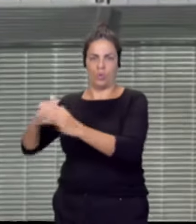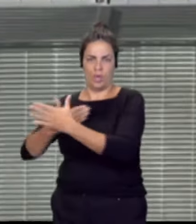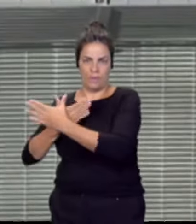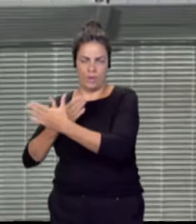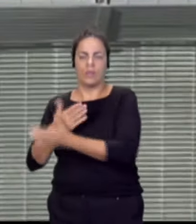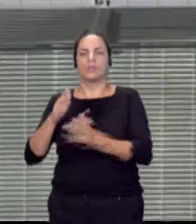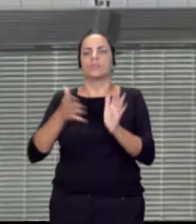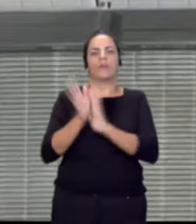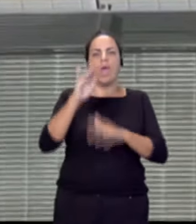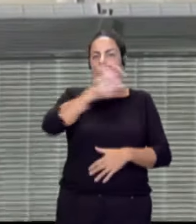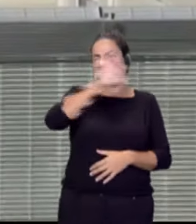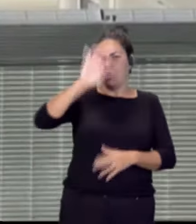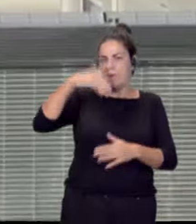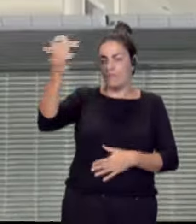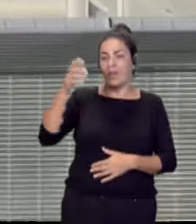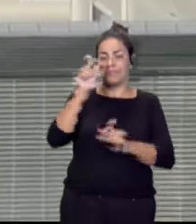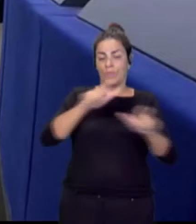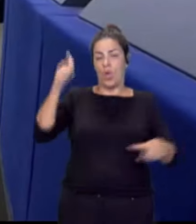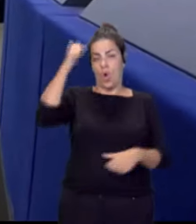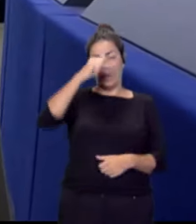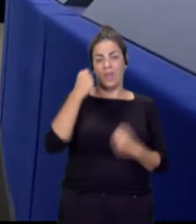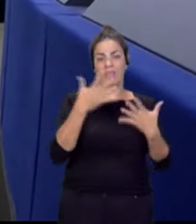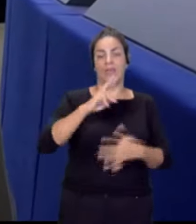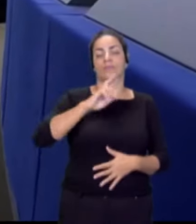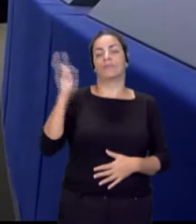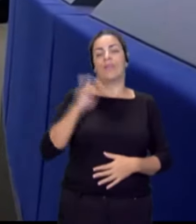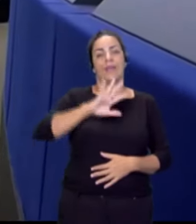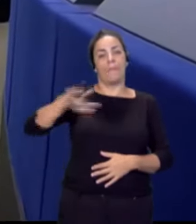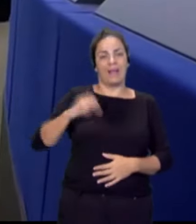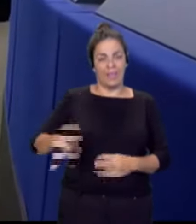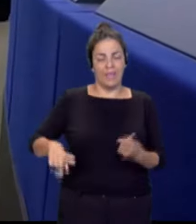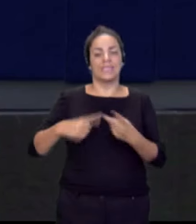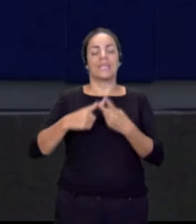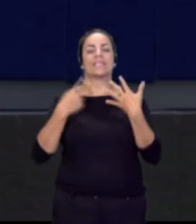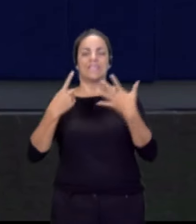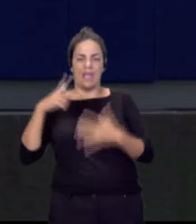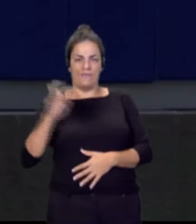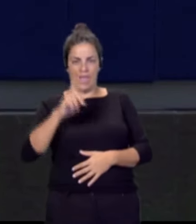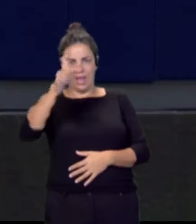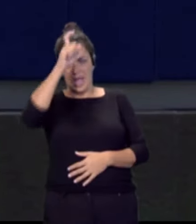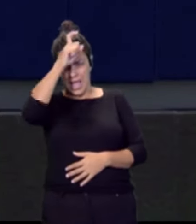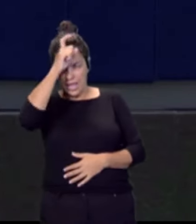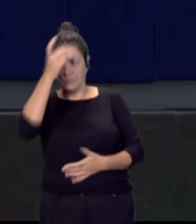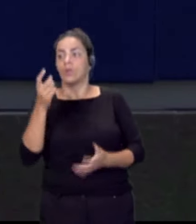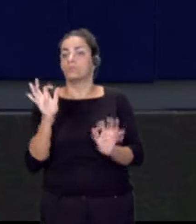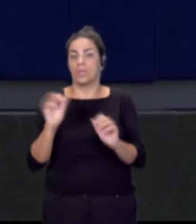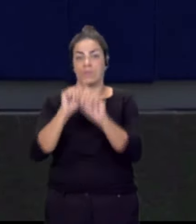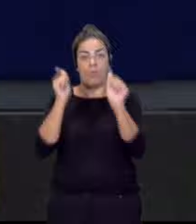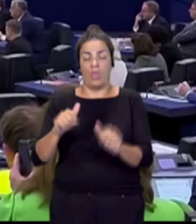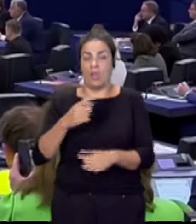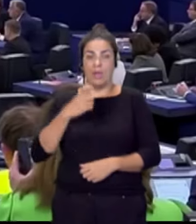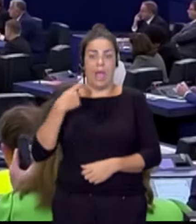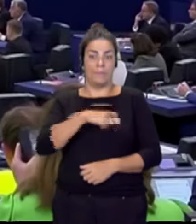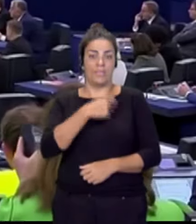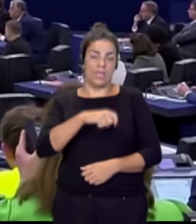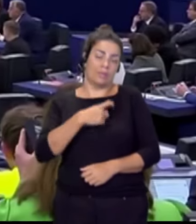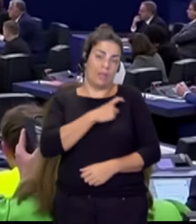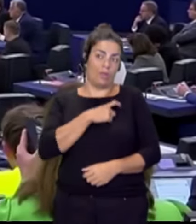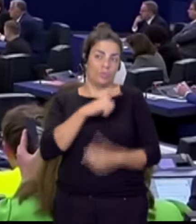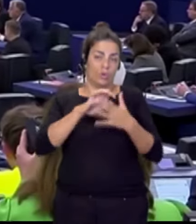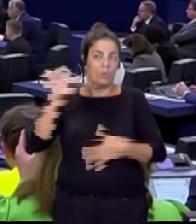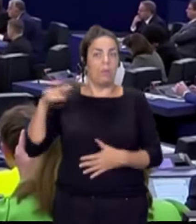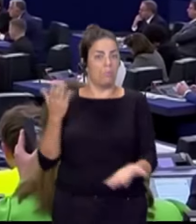10 hombres procedentes de Bangladesh y 6 procedentes de Egipto. Es el modelo de gestión que propone la presidenta de la Unión y que podría aplicarse,